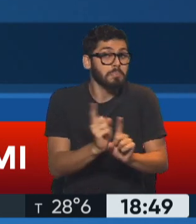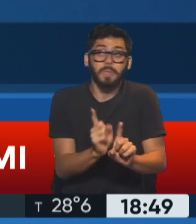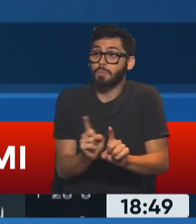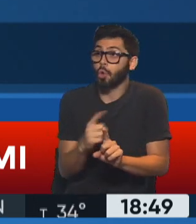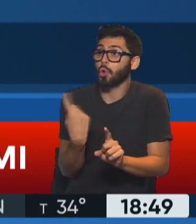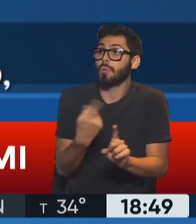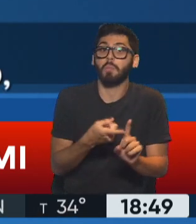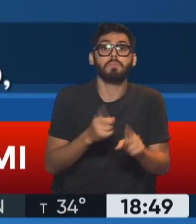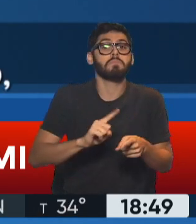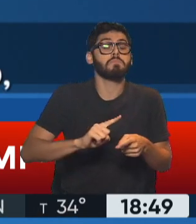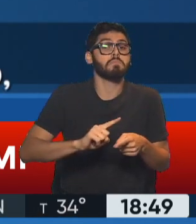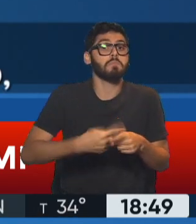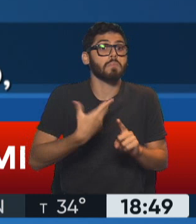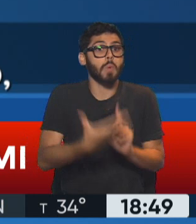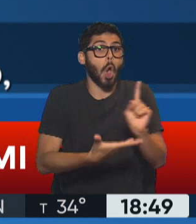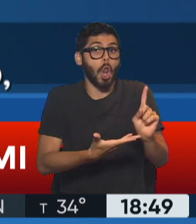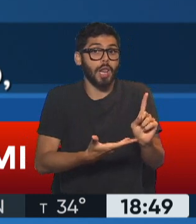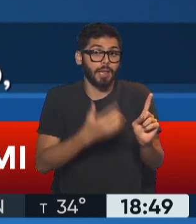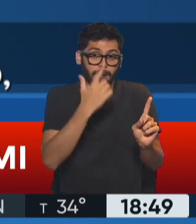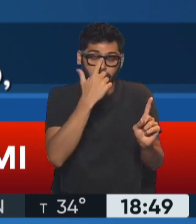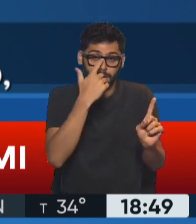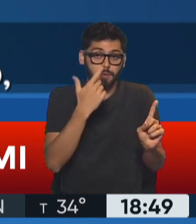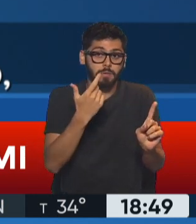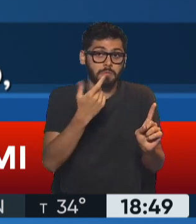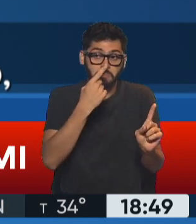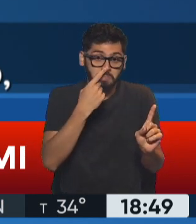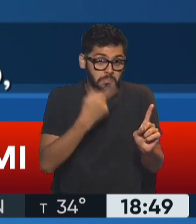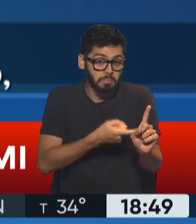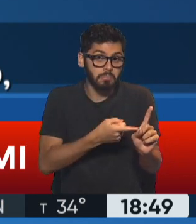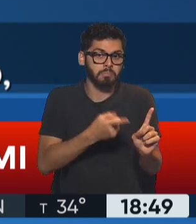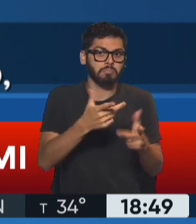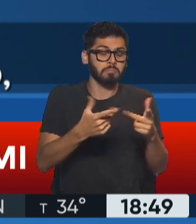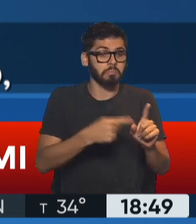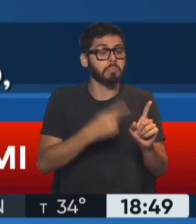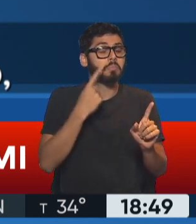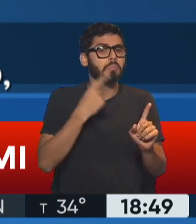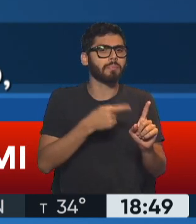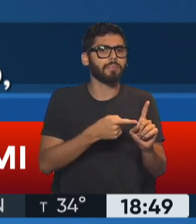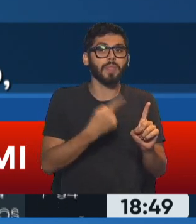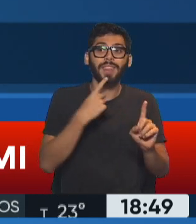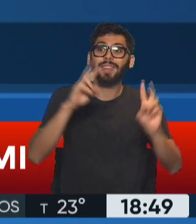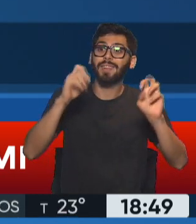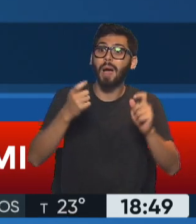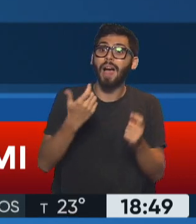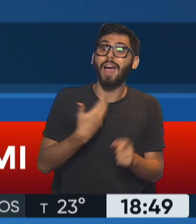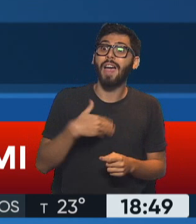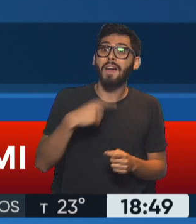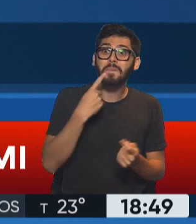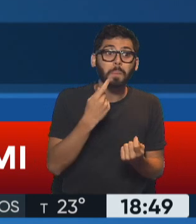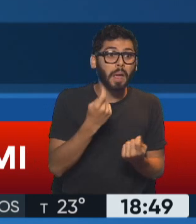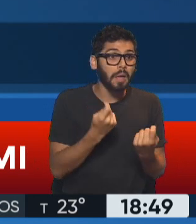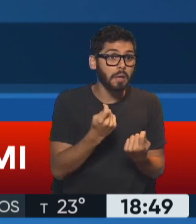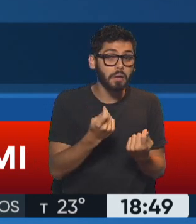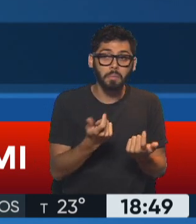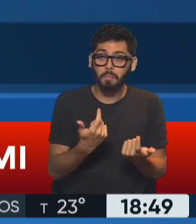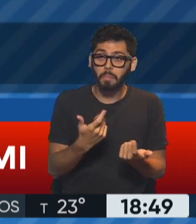la palabra política que ella siempre tiene para dar, y dice con respecto a la negociación con el fondo más o menos lo mismo que yo